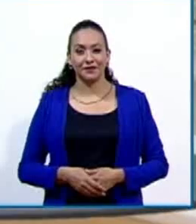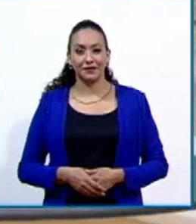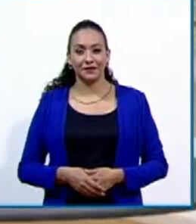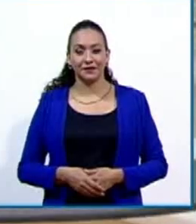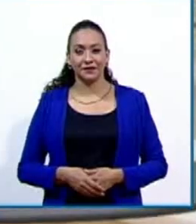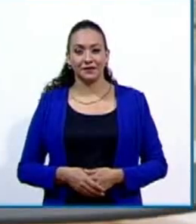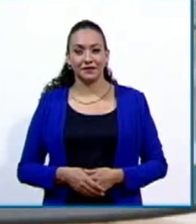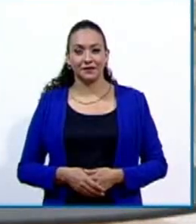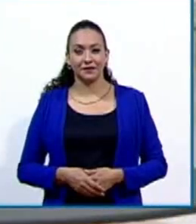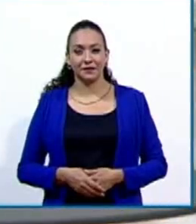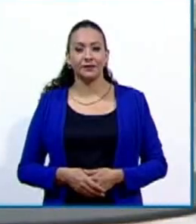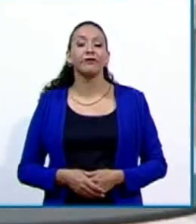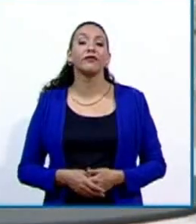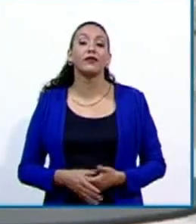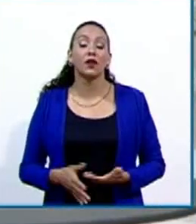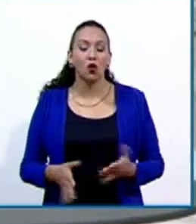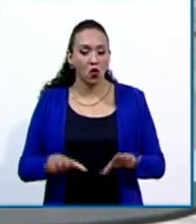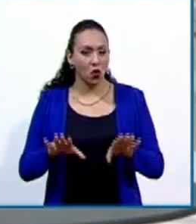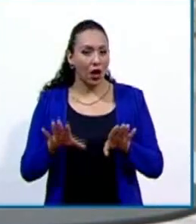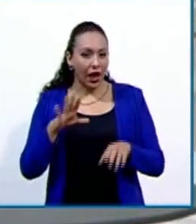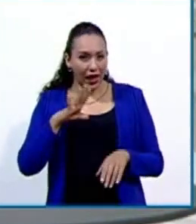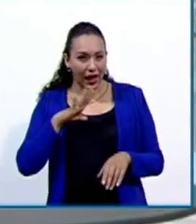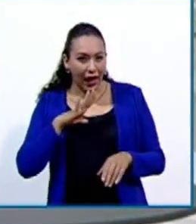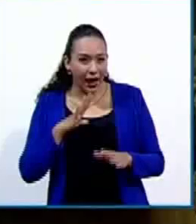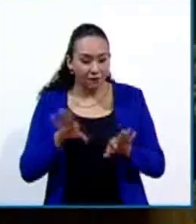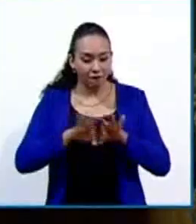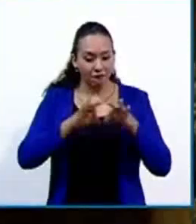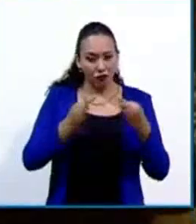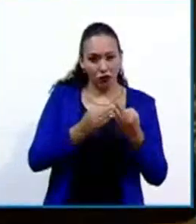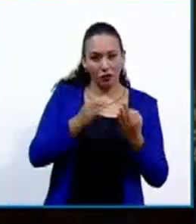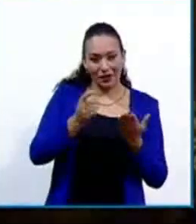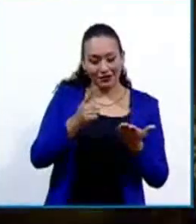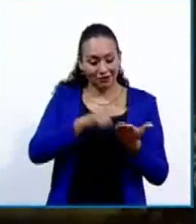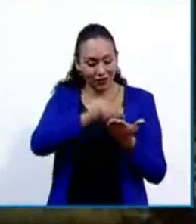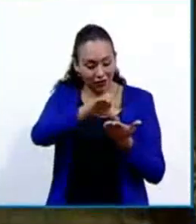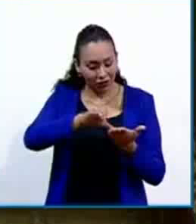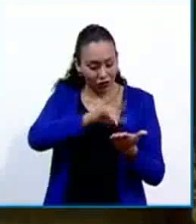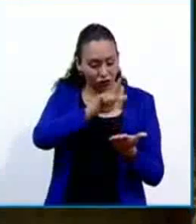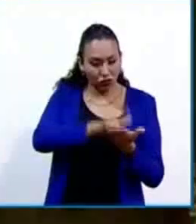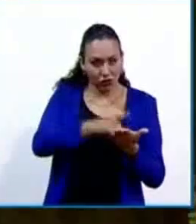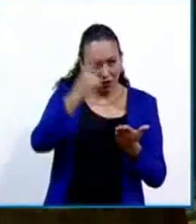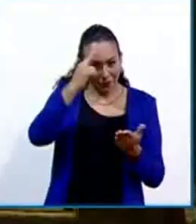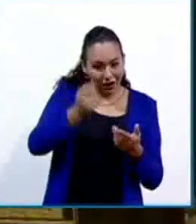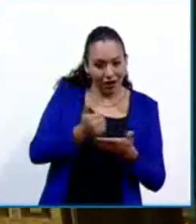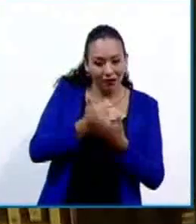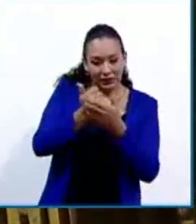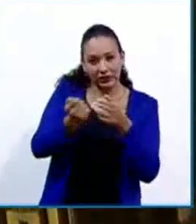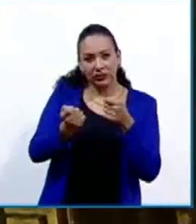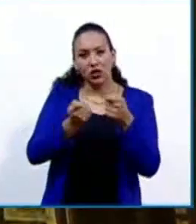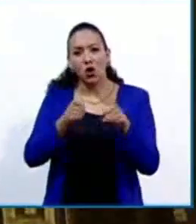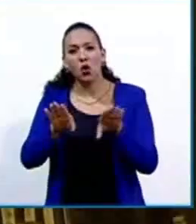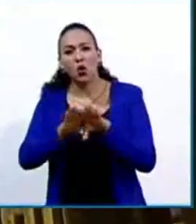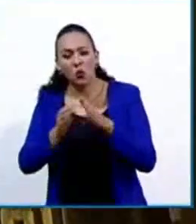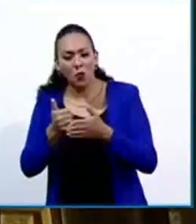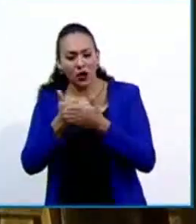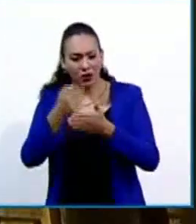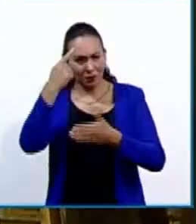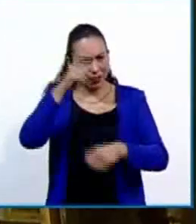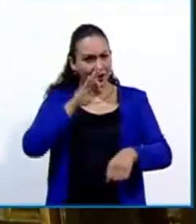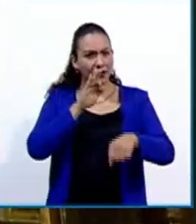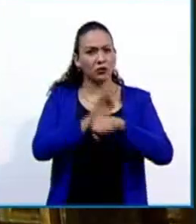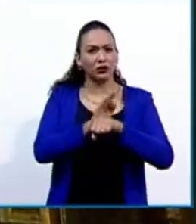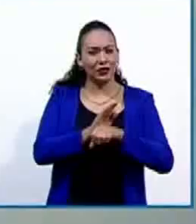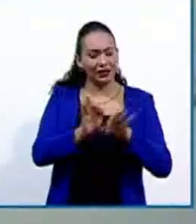Los medios de control constitucional son fundamentales para garantizar la supremacía constitucional y la protección de los derechos